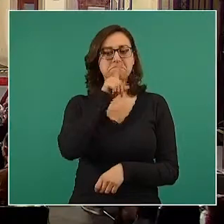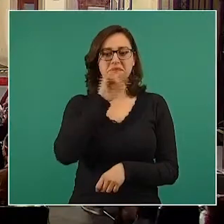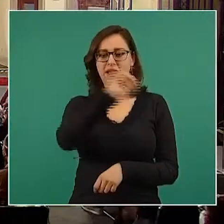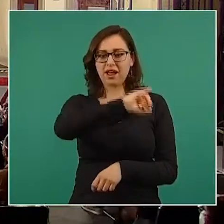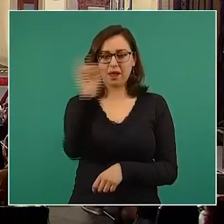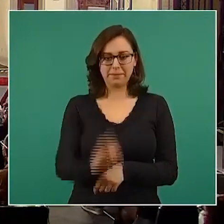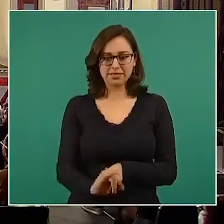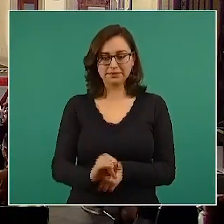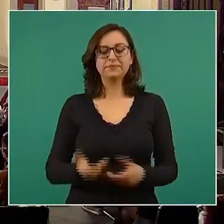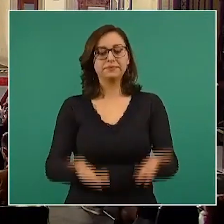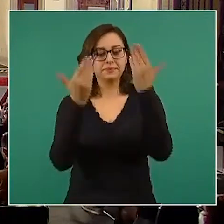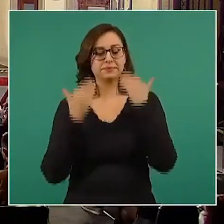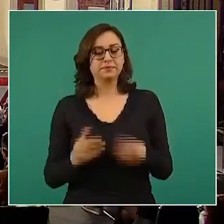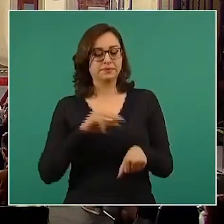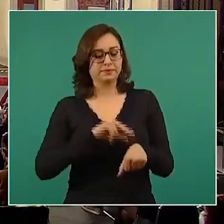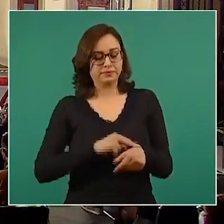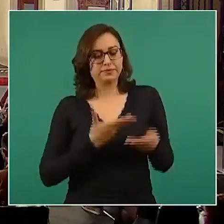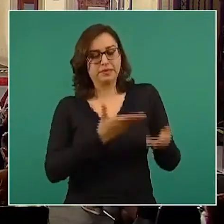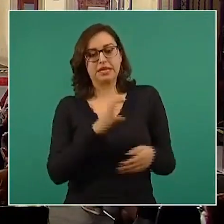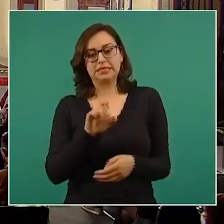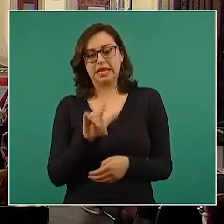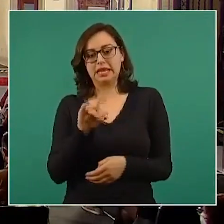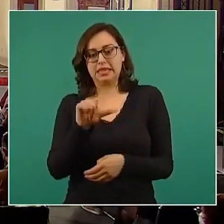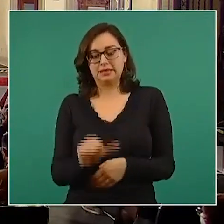bien, vamos a darle la palabra a doctora Célida Duque, si es tan amable.